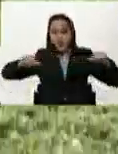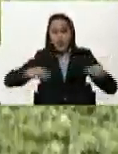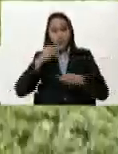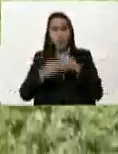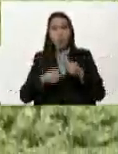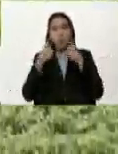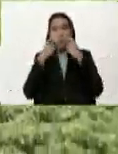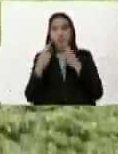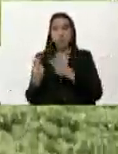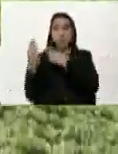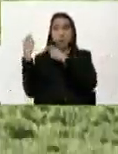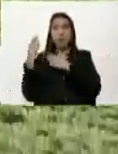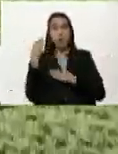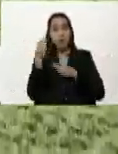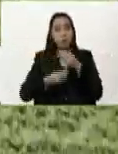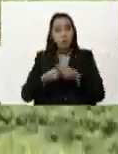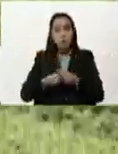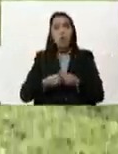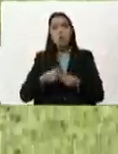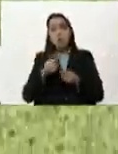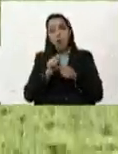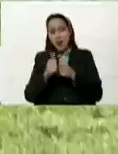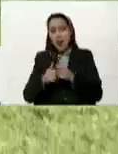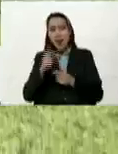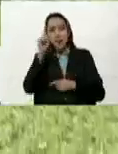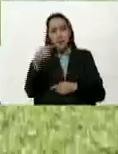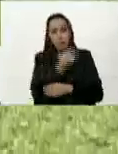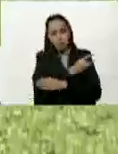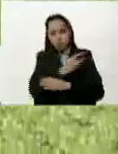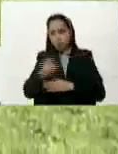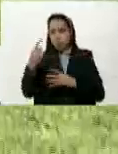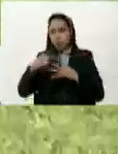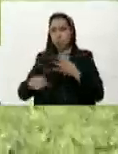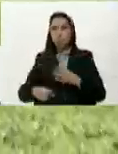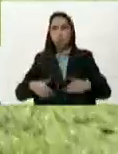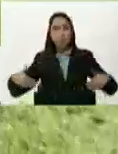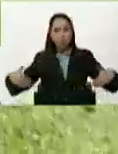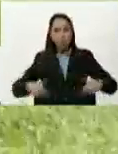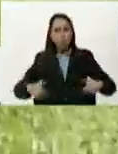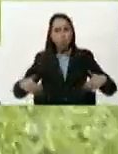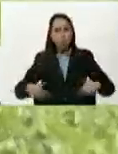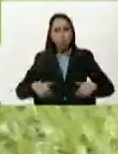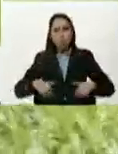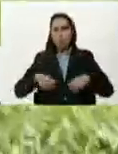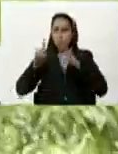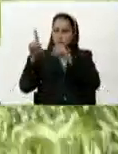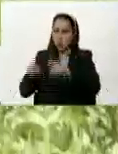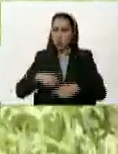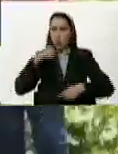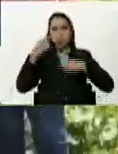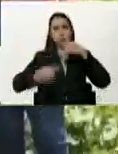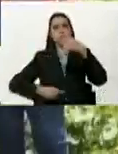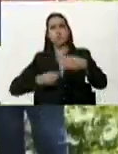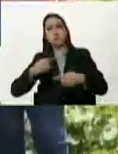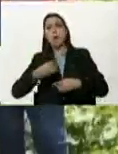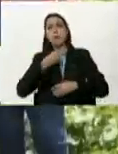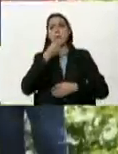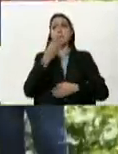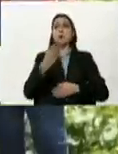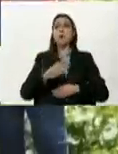apreciar este cultivo de papa trabajo de día a día que nosotros con mucho esfuerzo hacemos todos los días bueno presidente